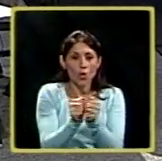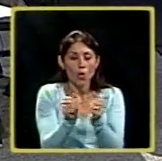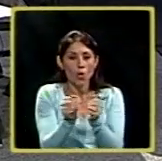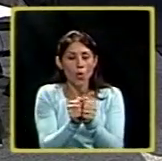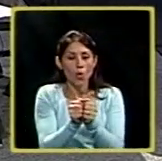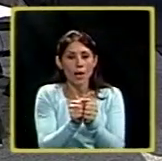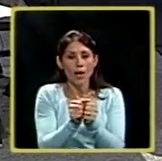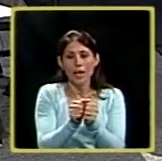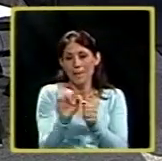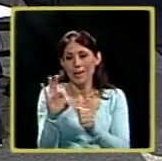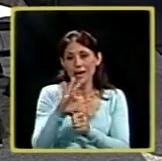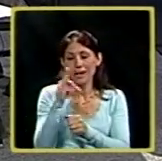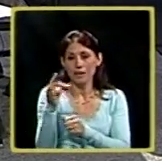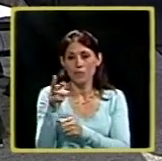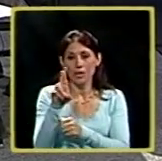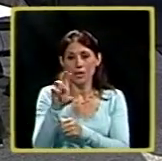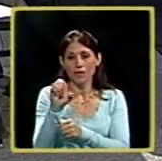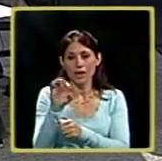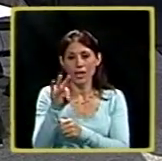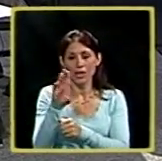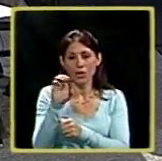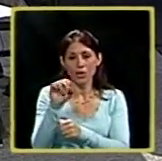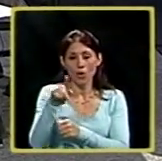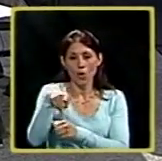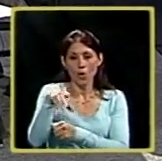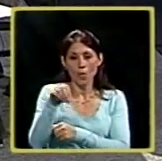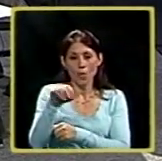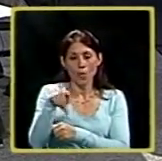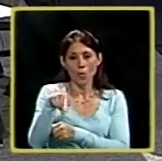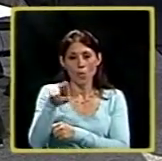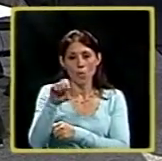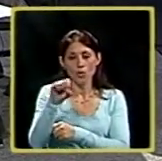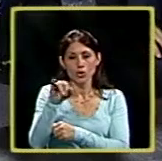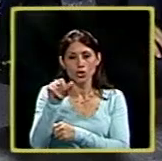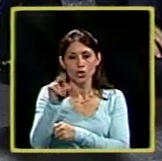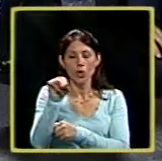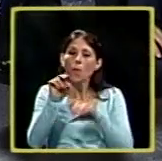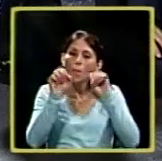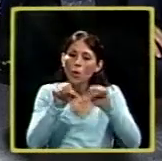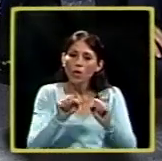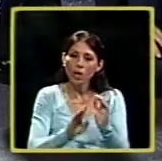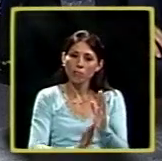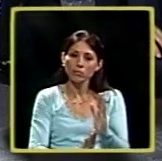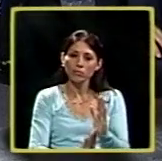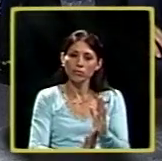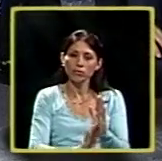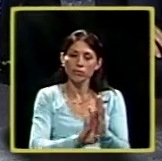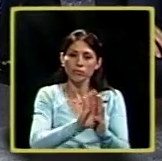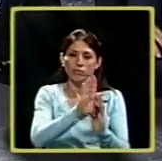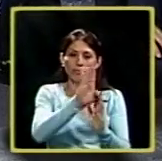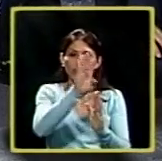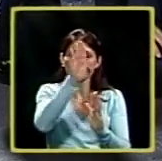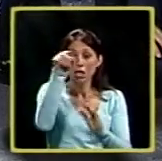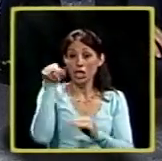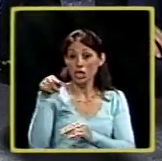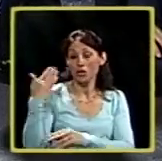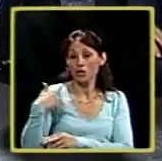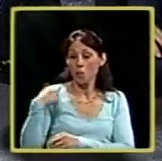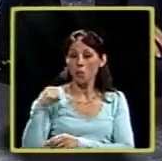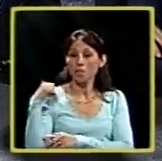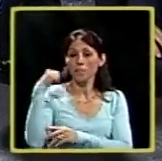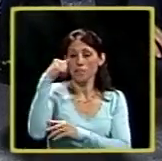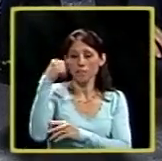retropropulsión eran capaces de elevar un determinado peso a cierta altura. Y él llegó muy alto y ganó campeonatos con la